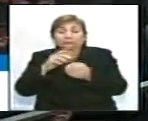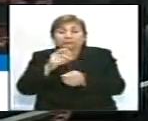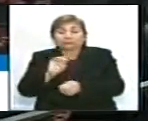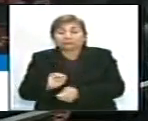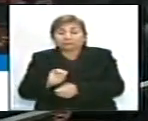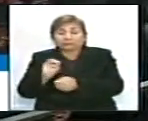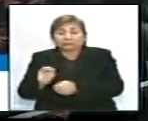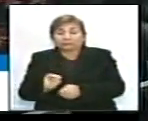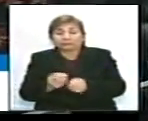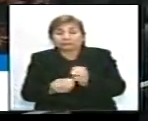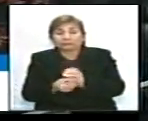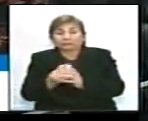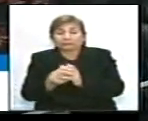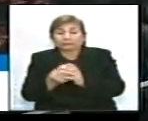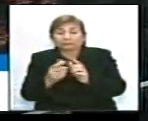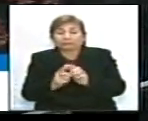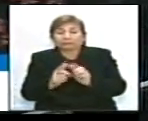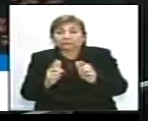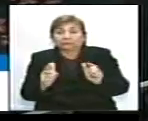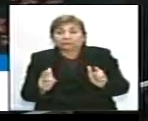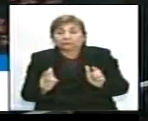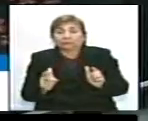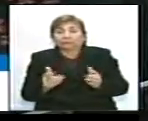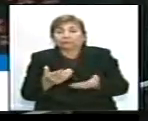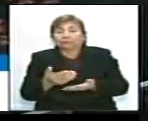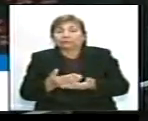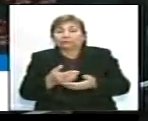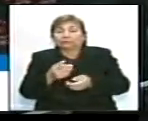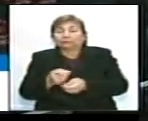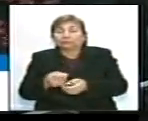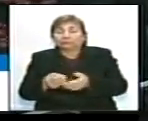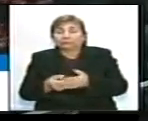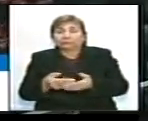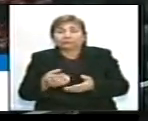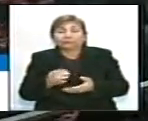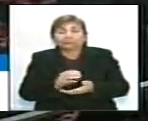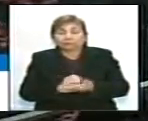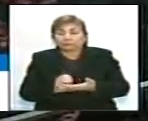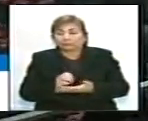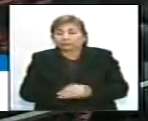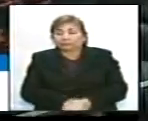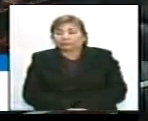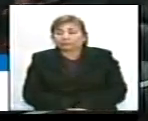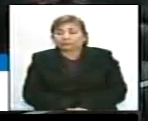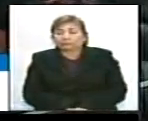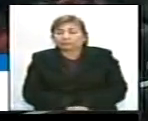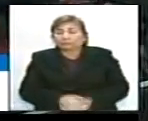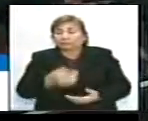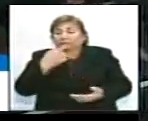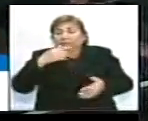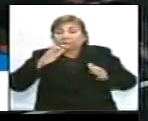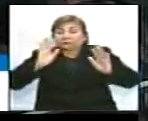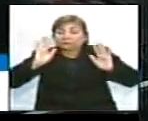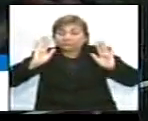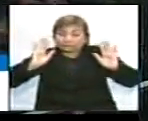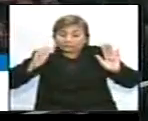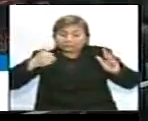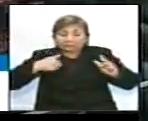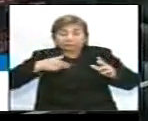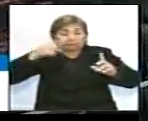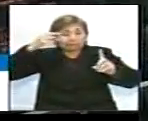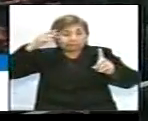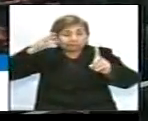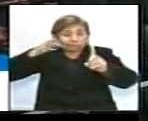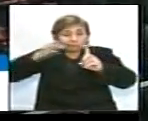escala, sino de menor escala, y hay una agricultura para la subsistencia, que va a ser nuestro desafío,